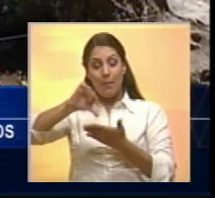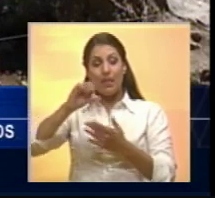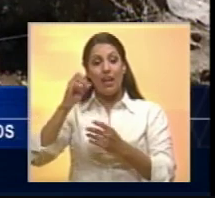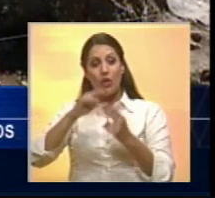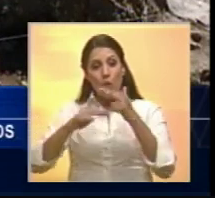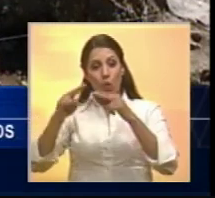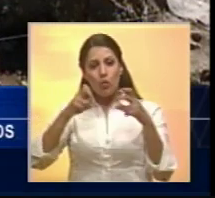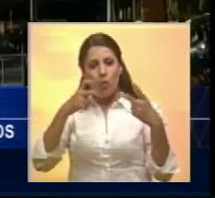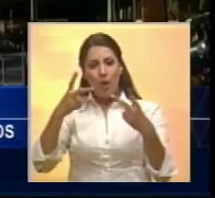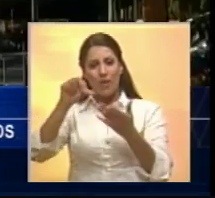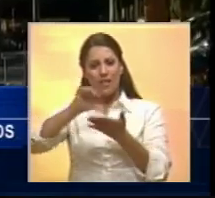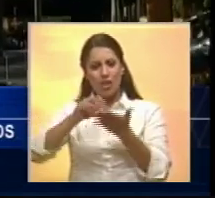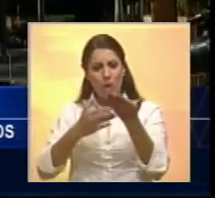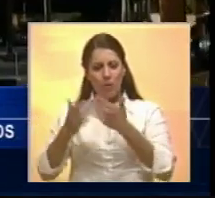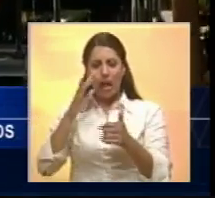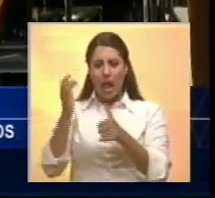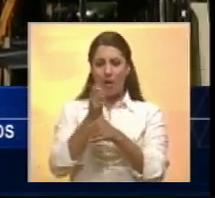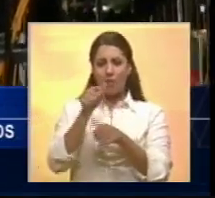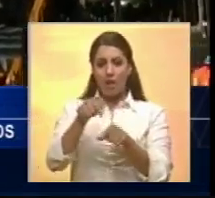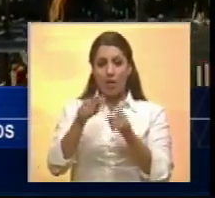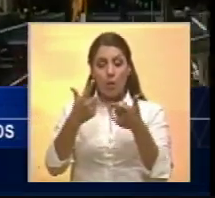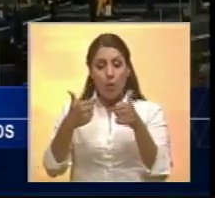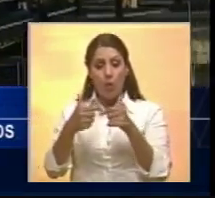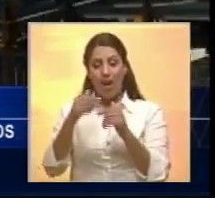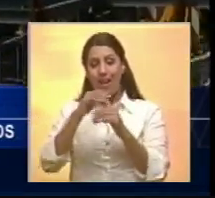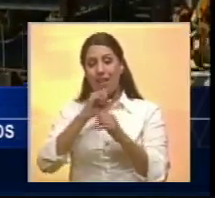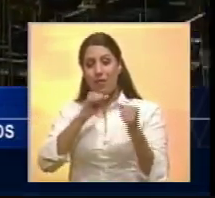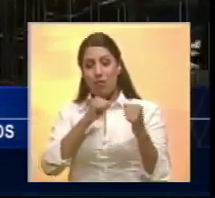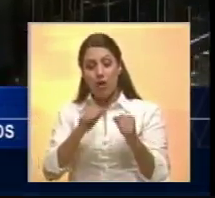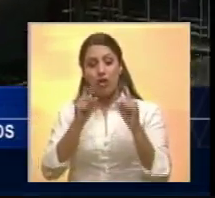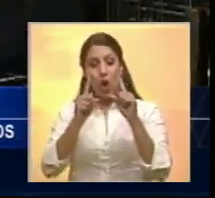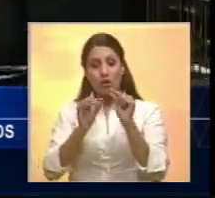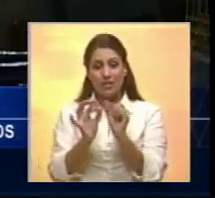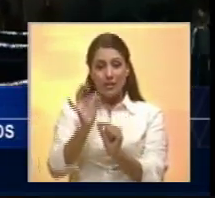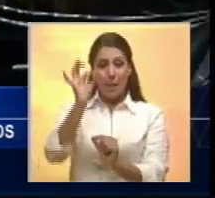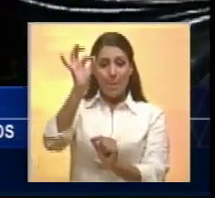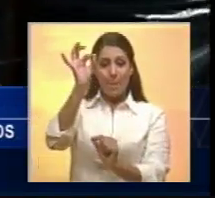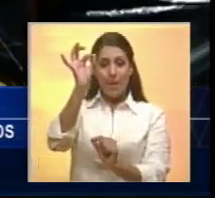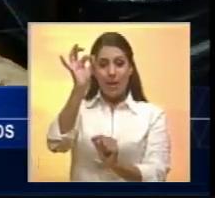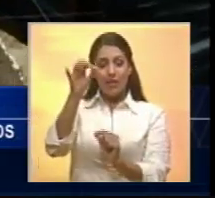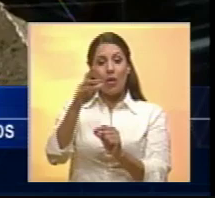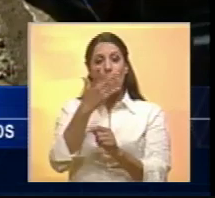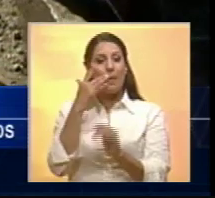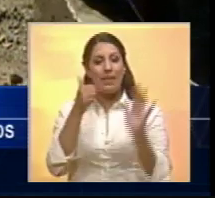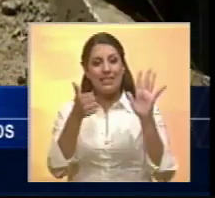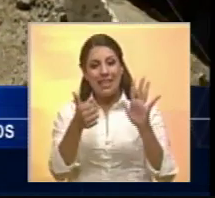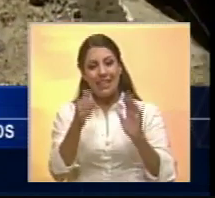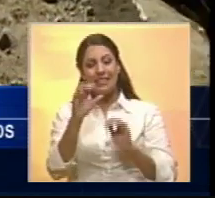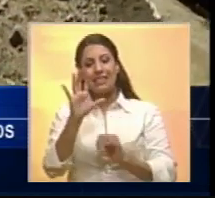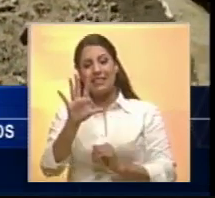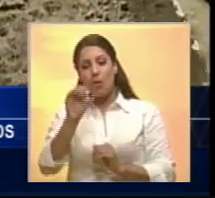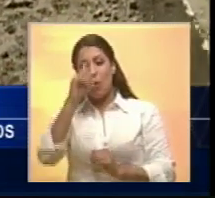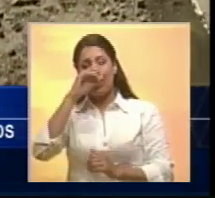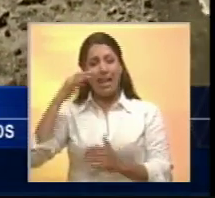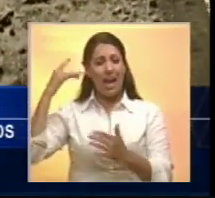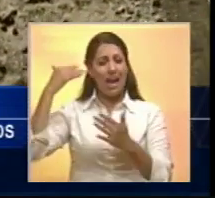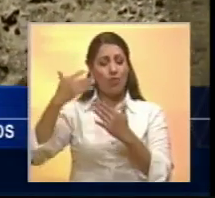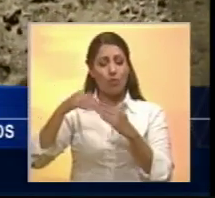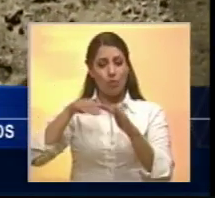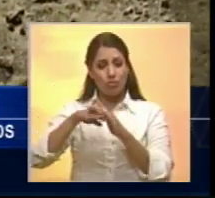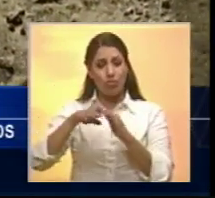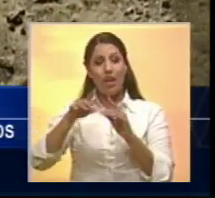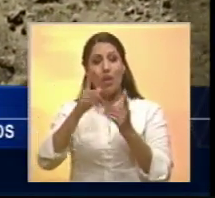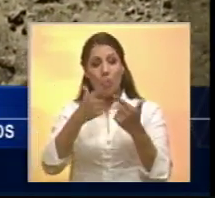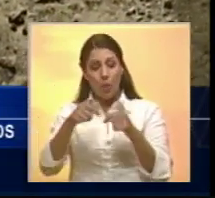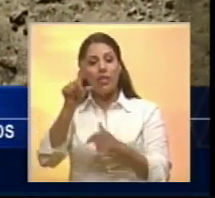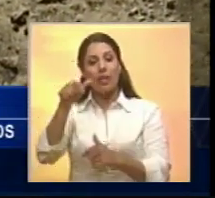la construcción de un centro comercial. La estructura es una plataforma de 11 metros de diámetro de más de 650 años. En la